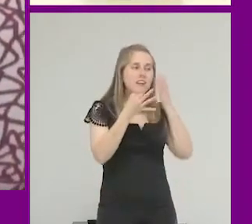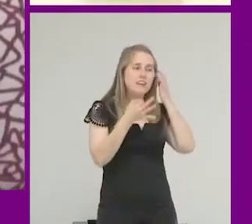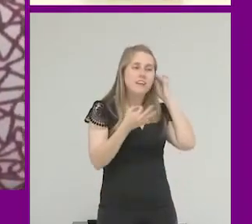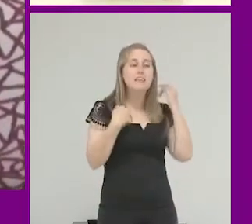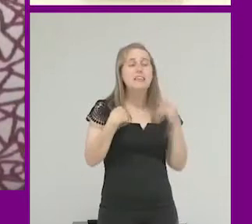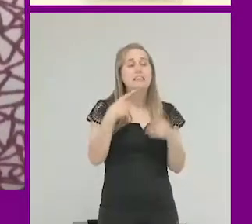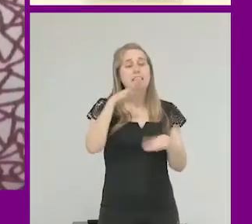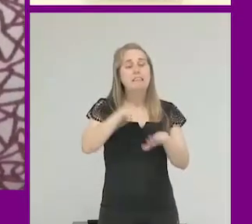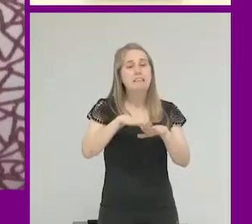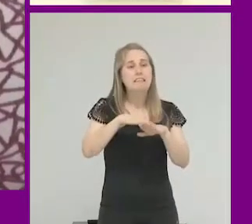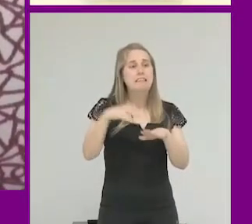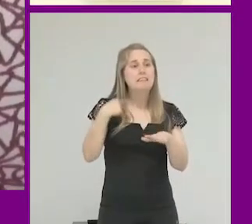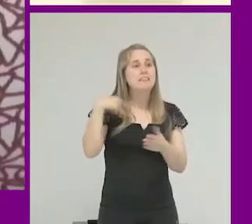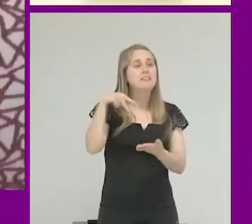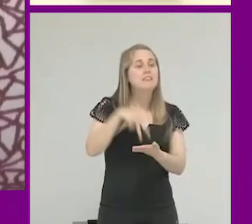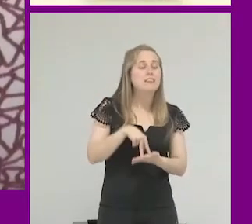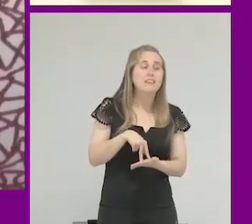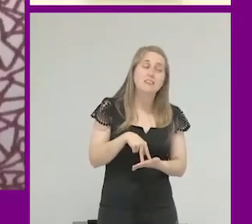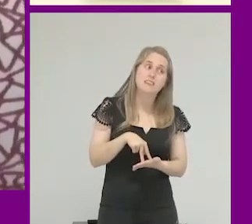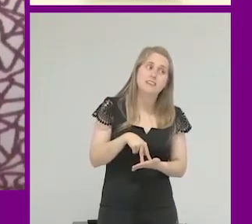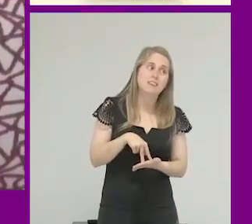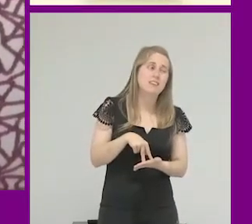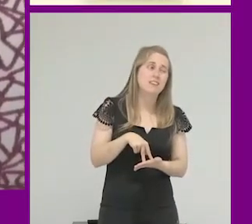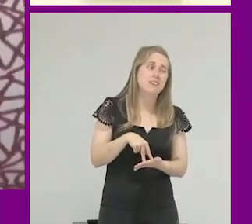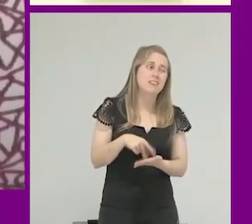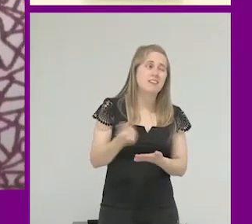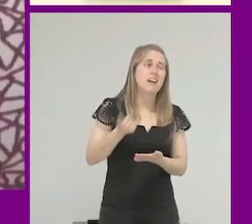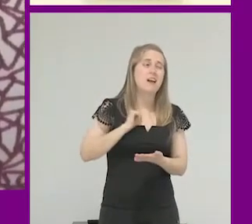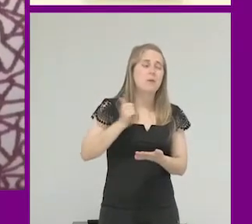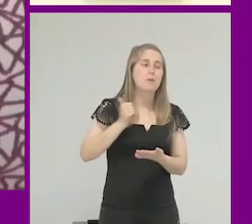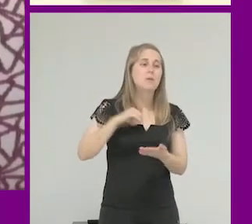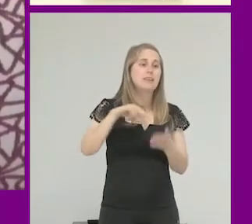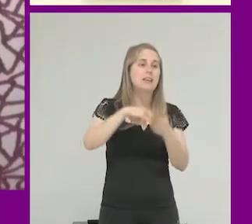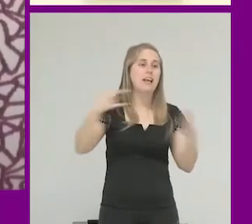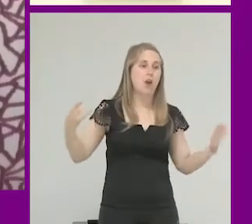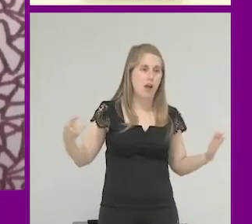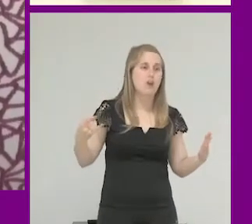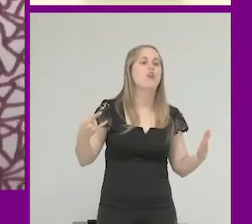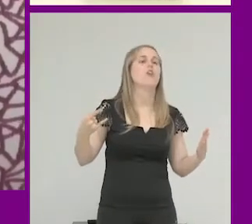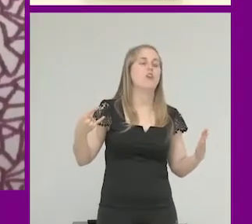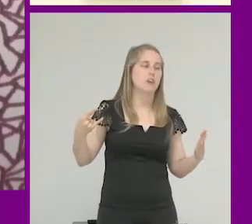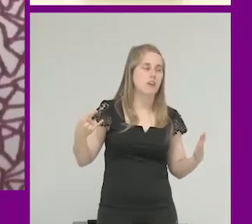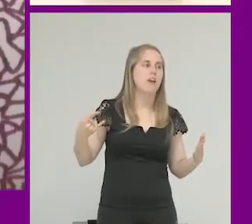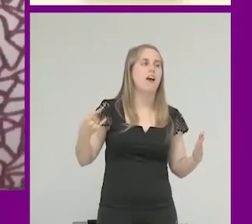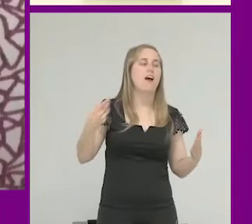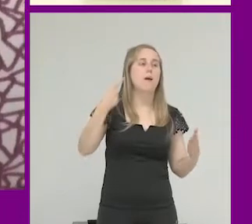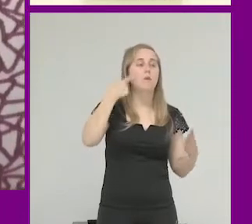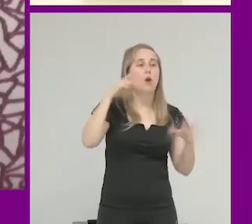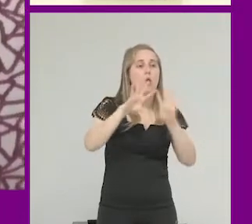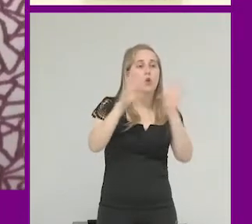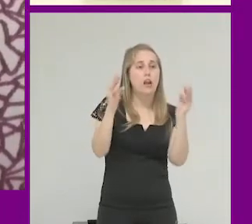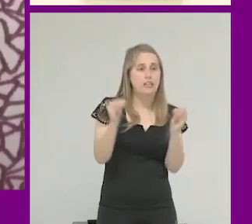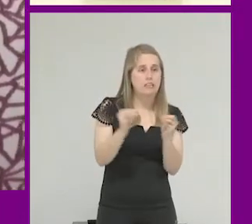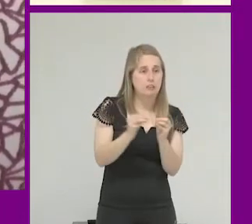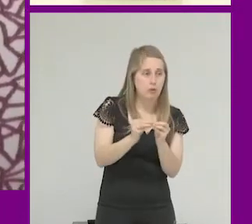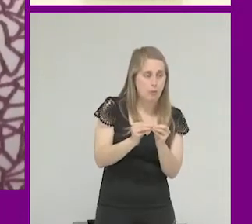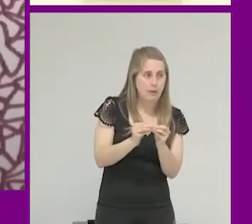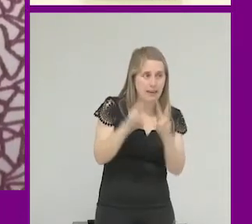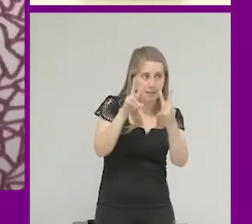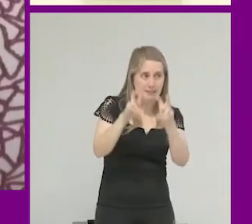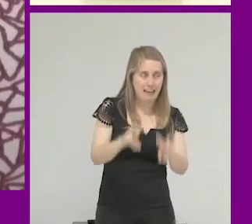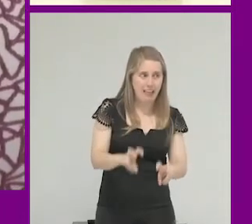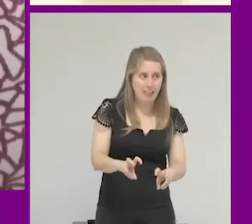no poder acompañaros esta tarde. Voy a aprovechar la tecnología para que un resumen de esta